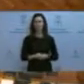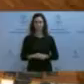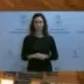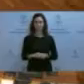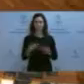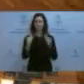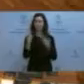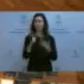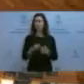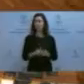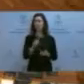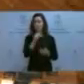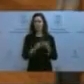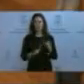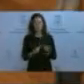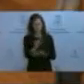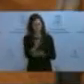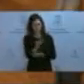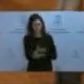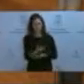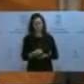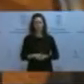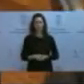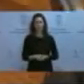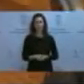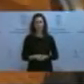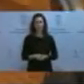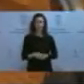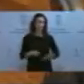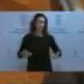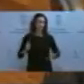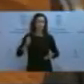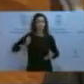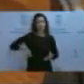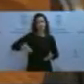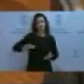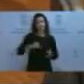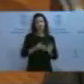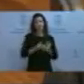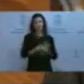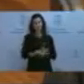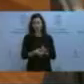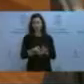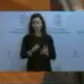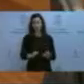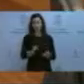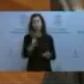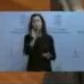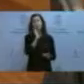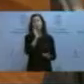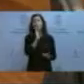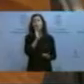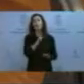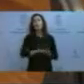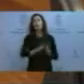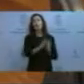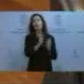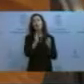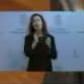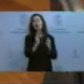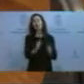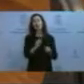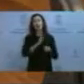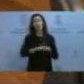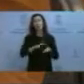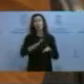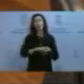Gracias, presidente. Buenos días, señoría. La sentencia sobre los hechos delictivos atribuidos a José Luis Iglesias